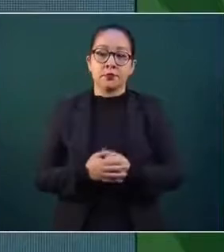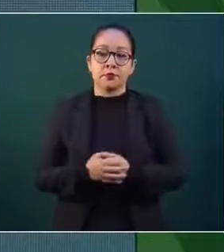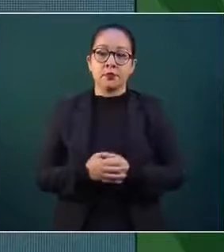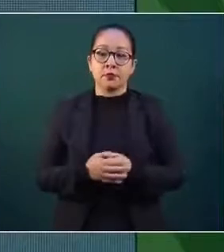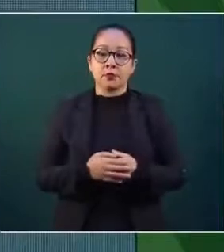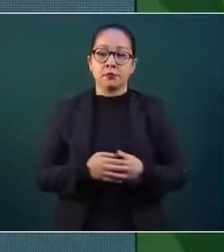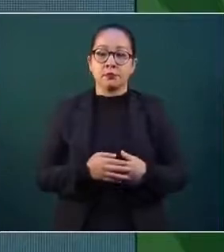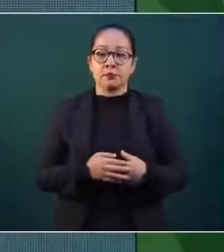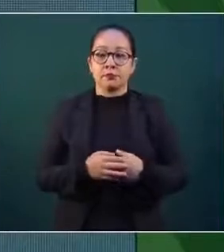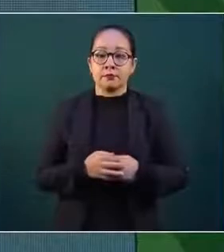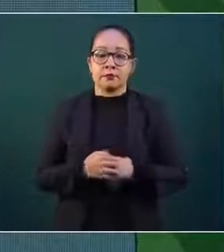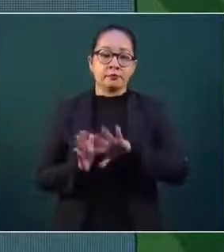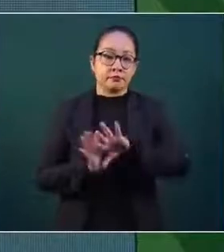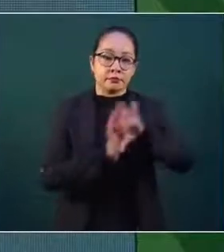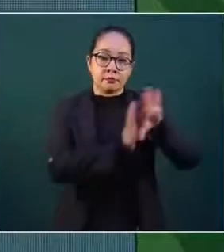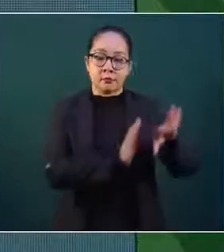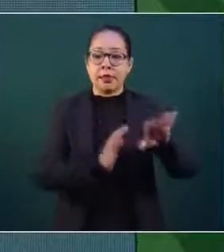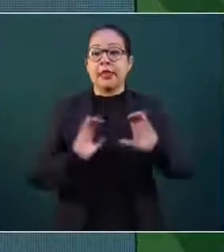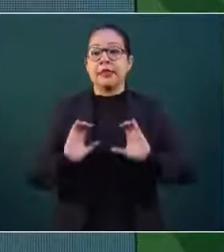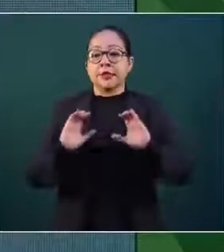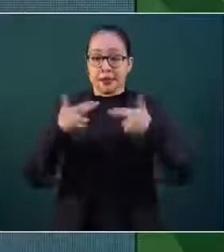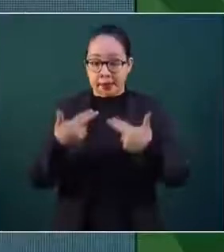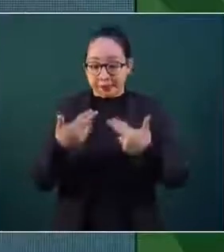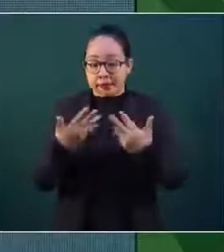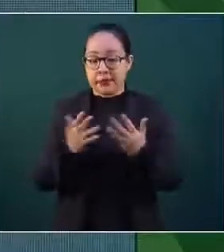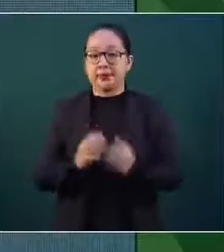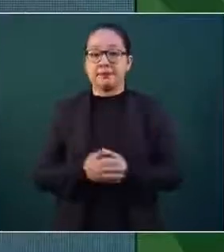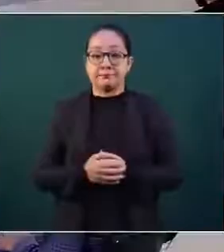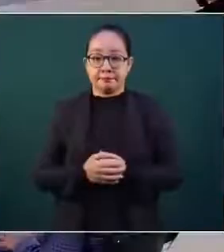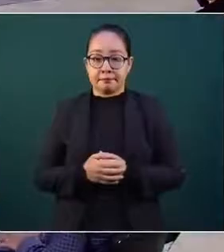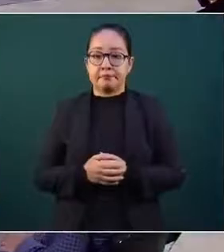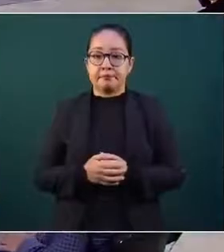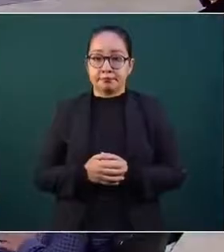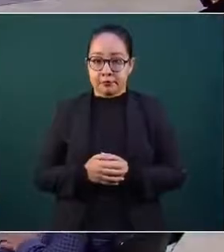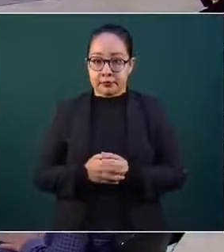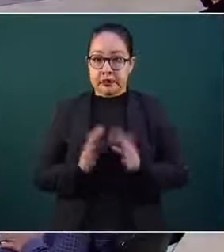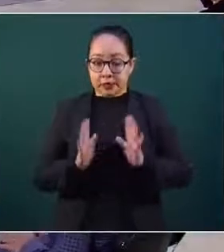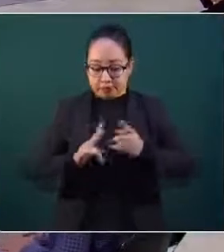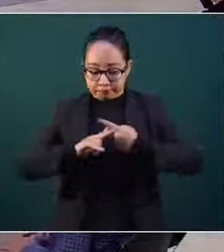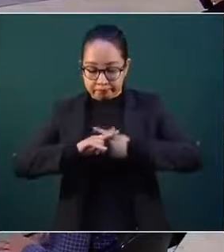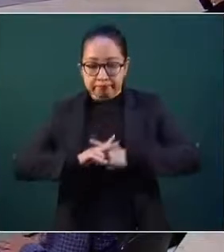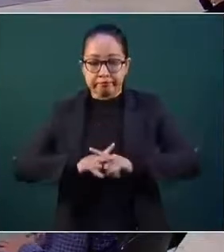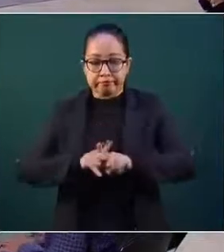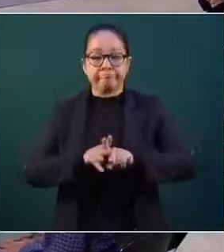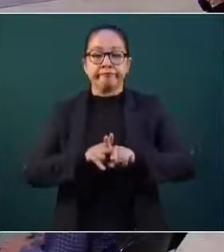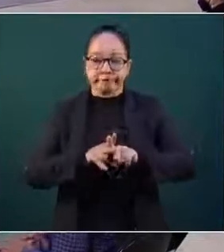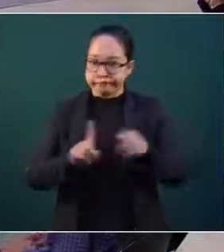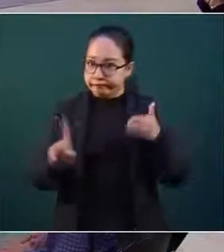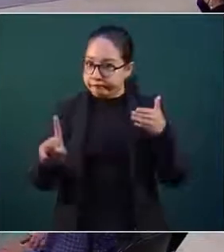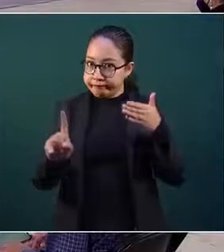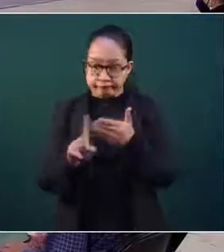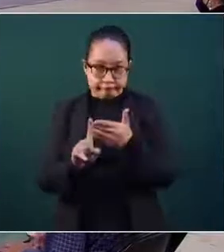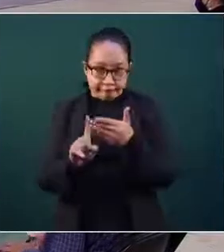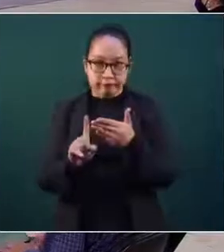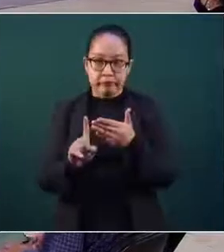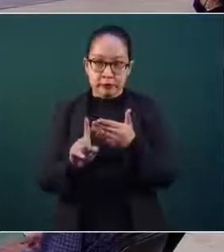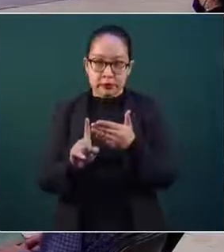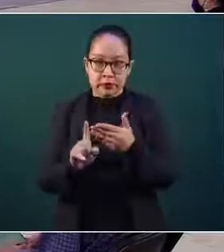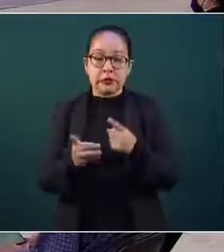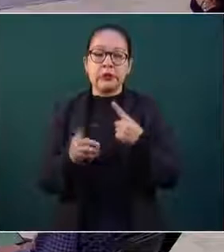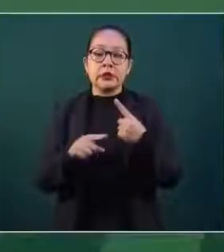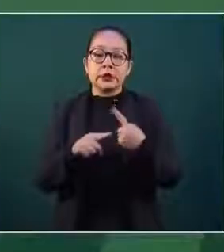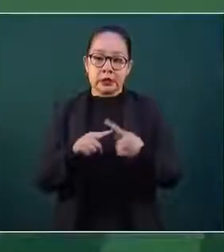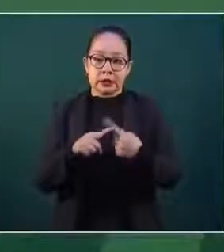En el caso de Chiapas, ya está trabajando con este propósito el